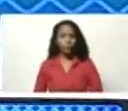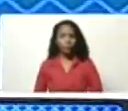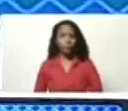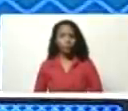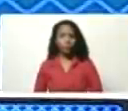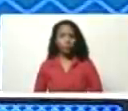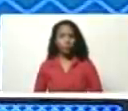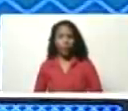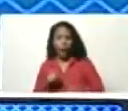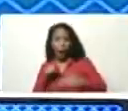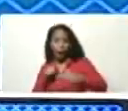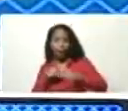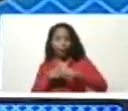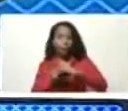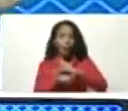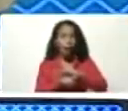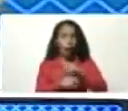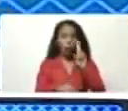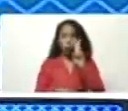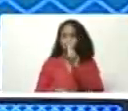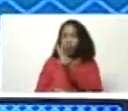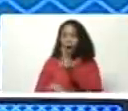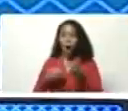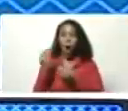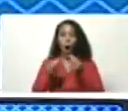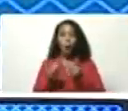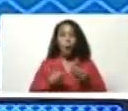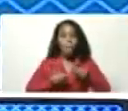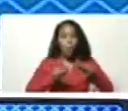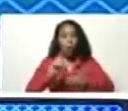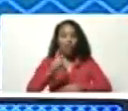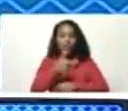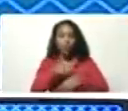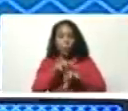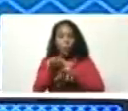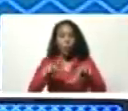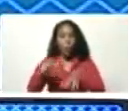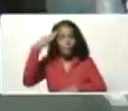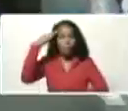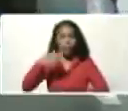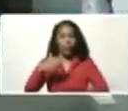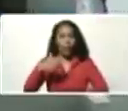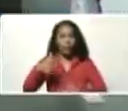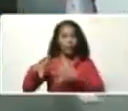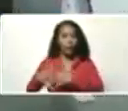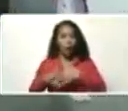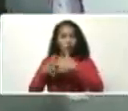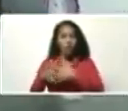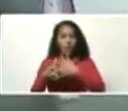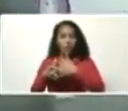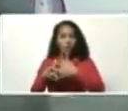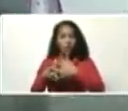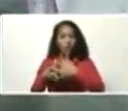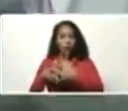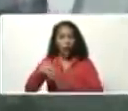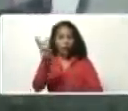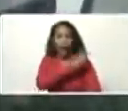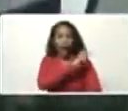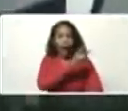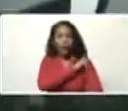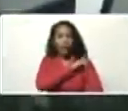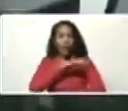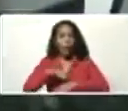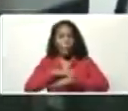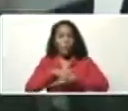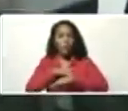Al entrar, uno ve cómo estaba distribuida la misión militar norteamericana. El jefe de la misión